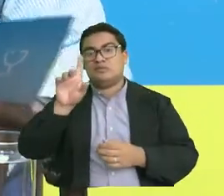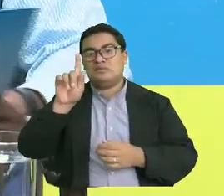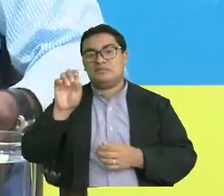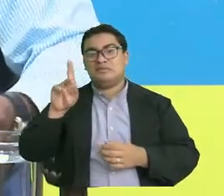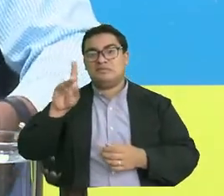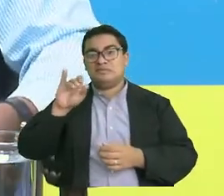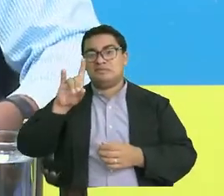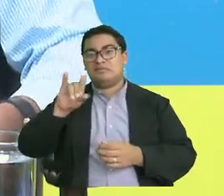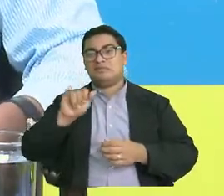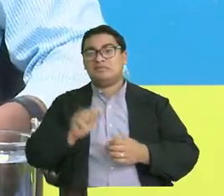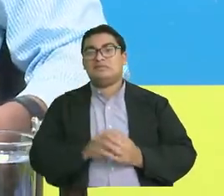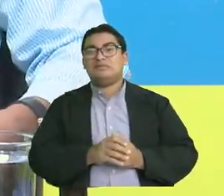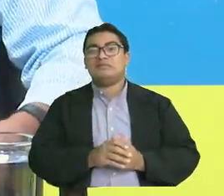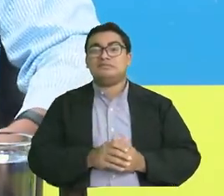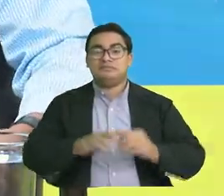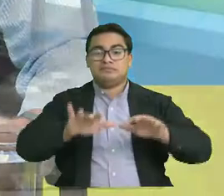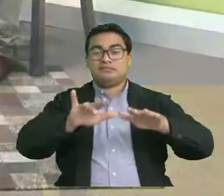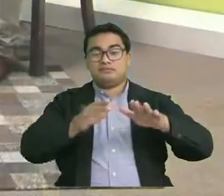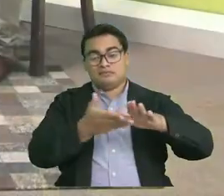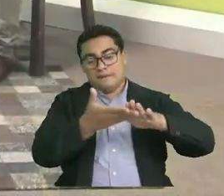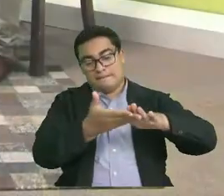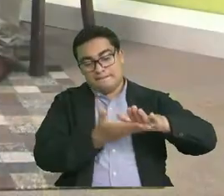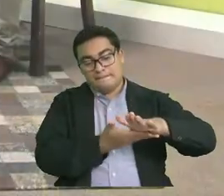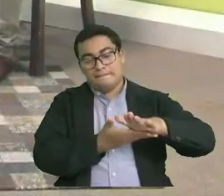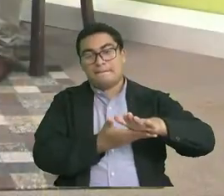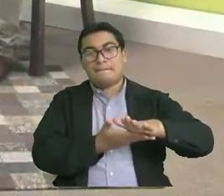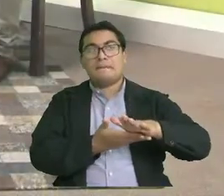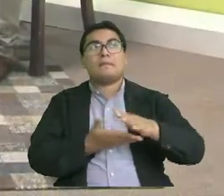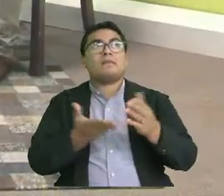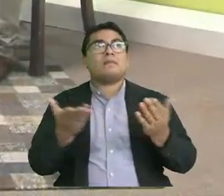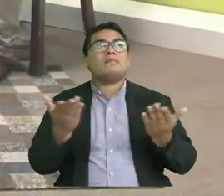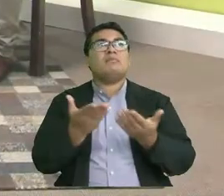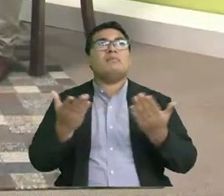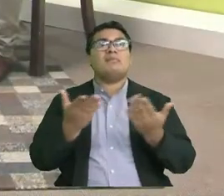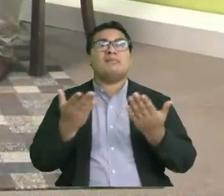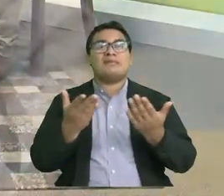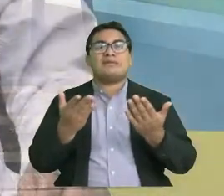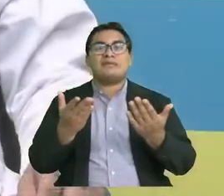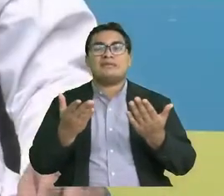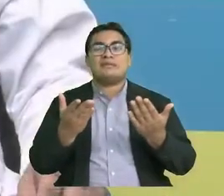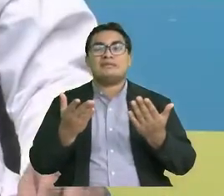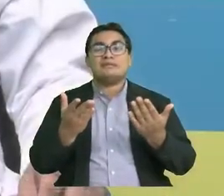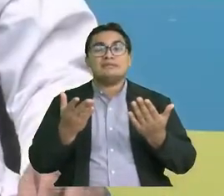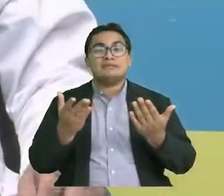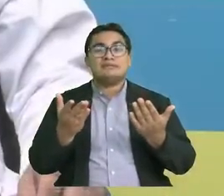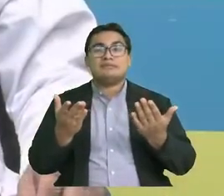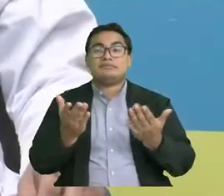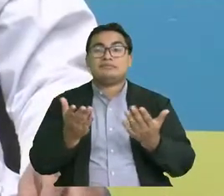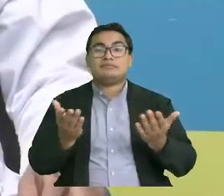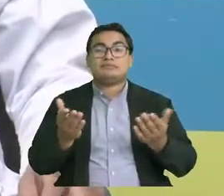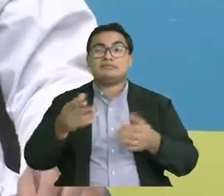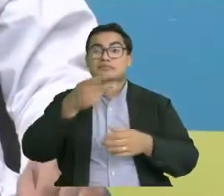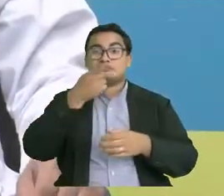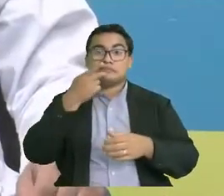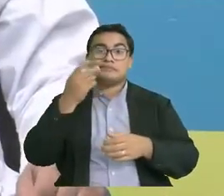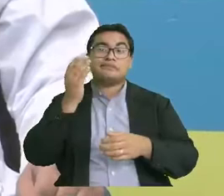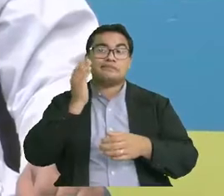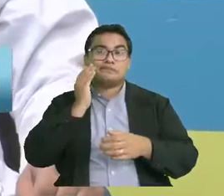es. El pie plano es una entidad muy sobrevalorada, principalmente por los